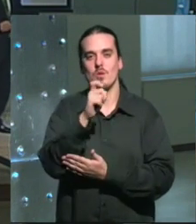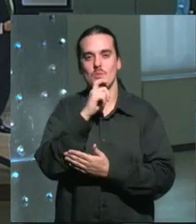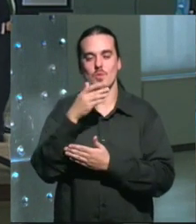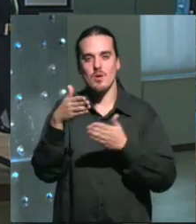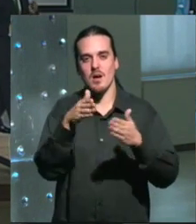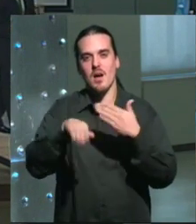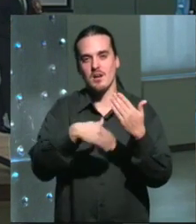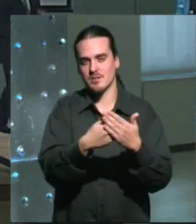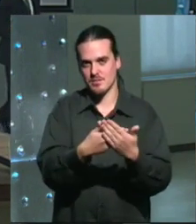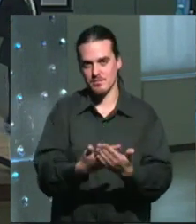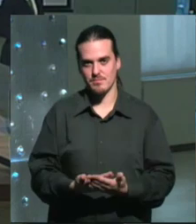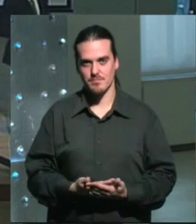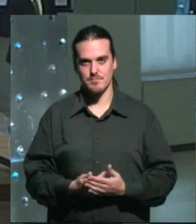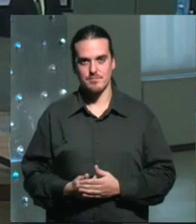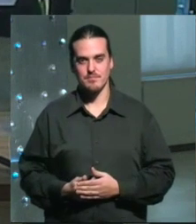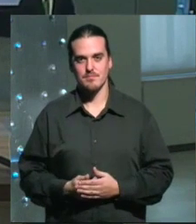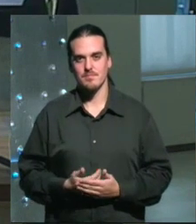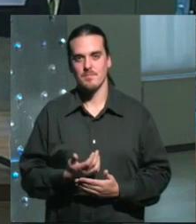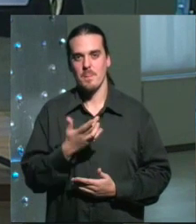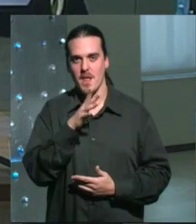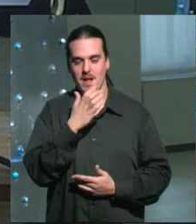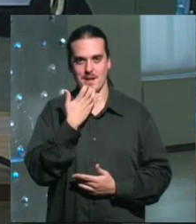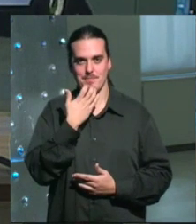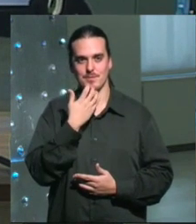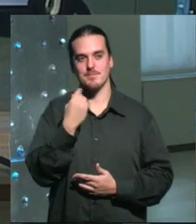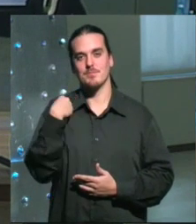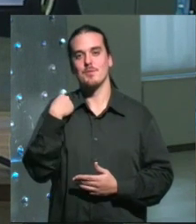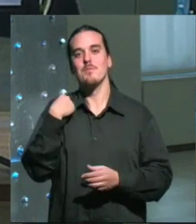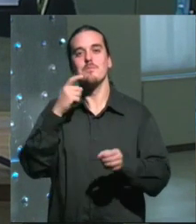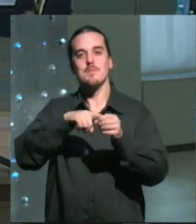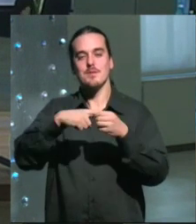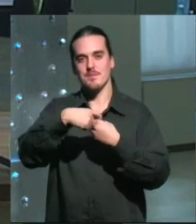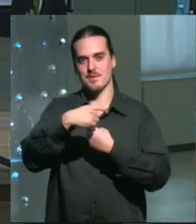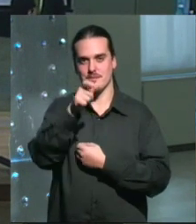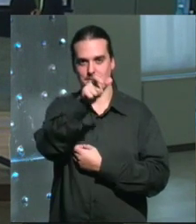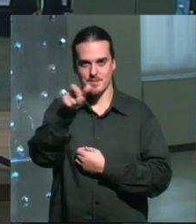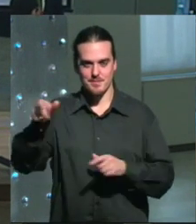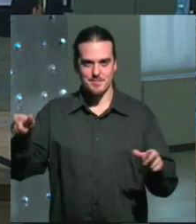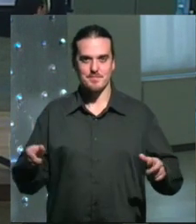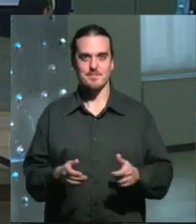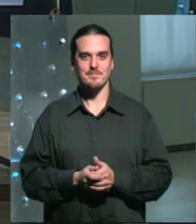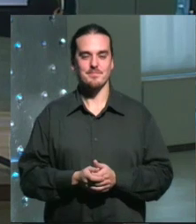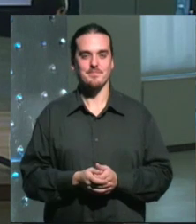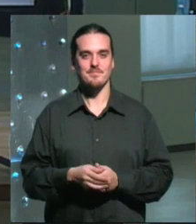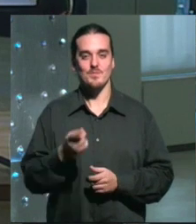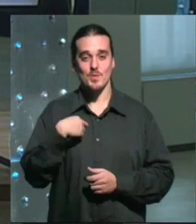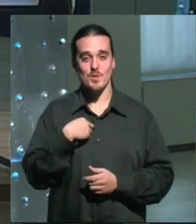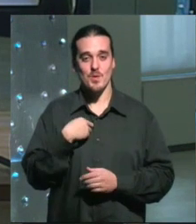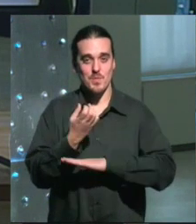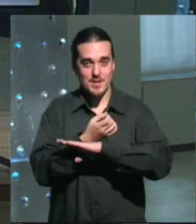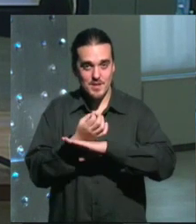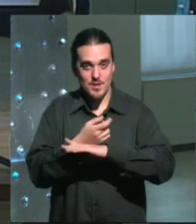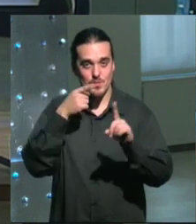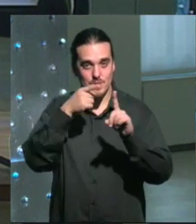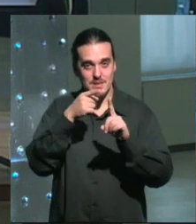Hablemos de esos ejemplos. La participación ciudadana. La utilizamos, esta base de datos y las TIC las utilizamos